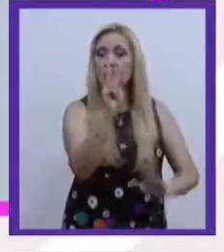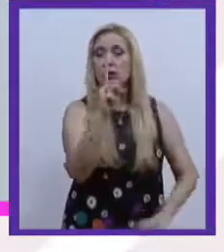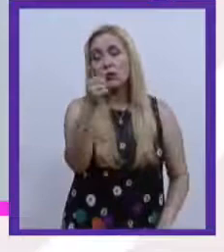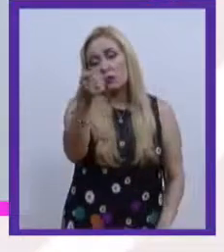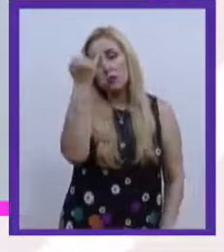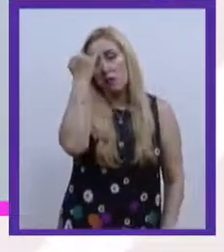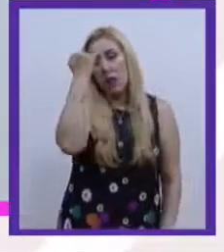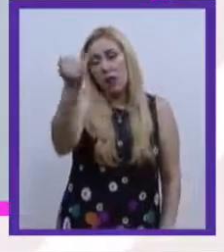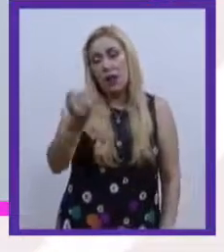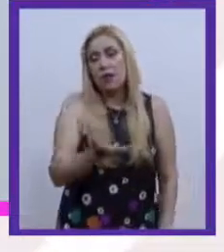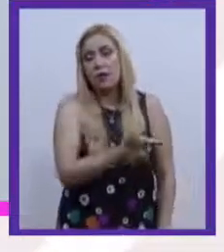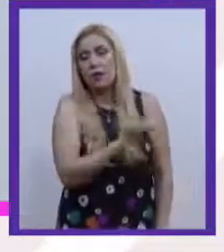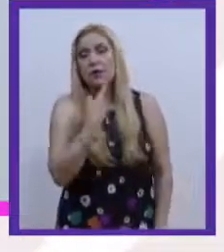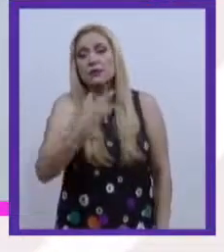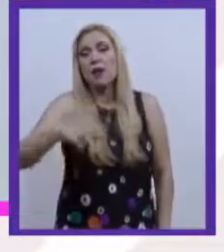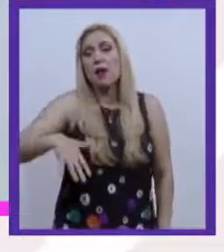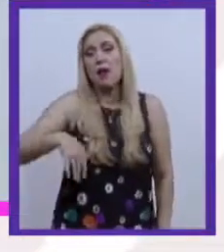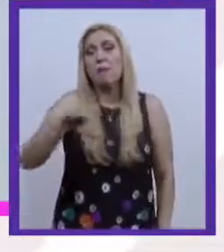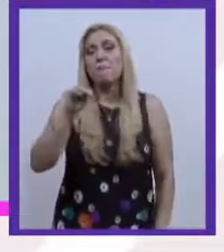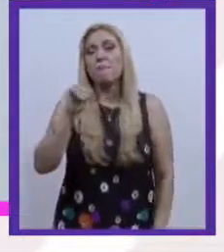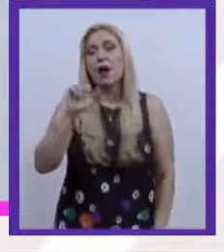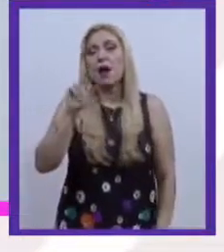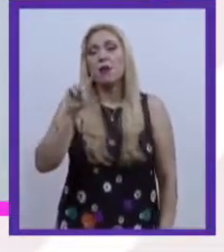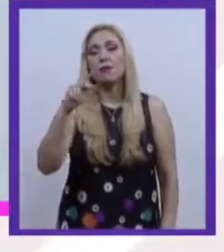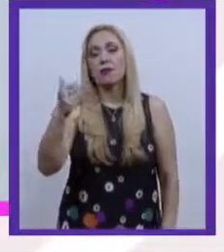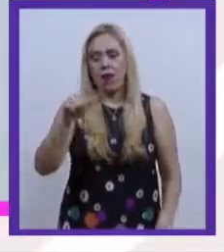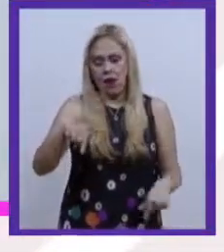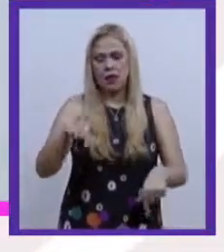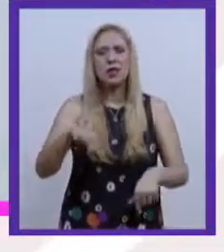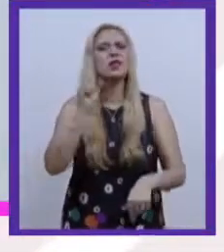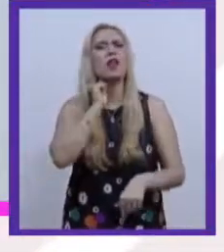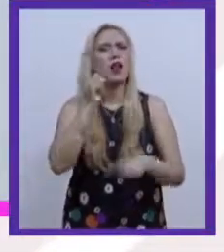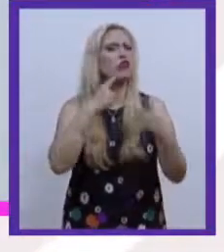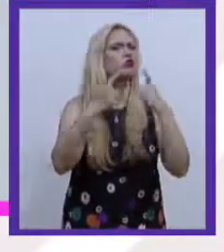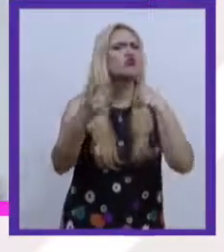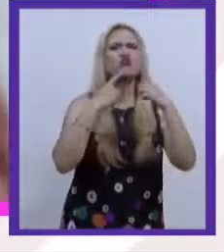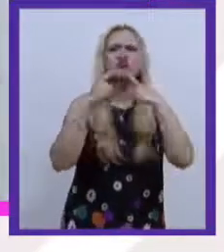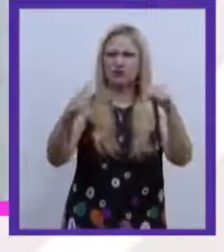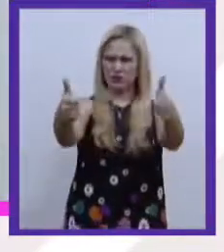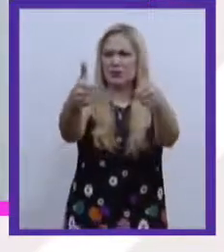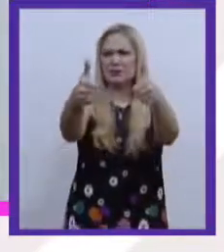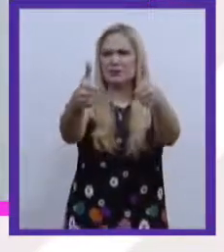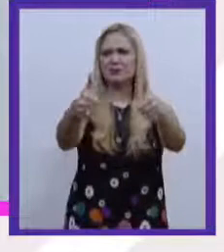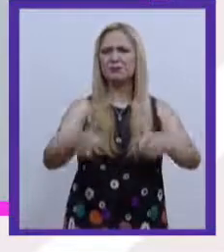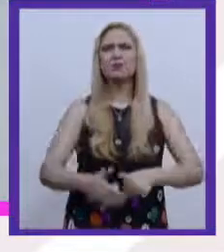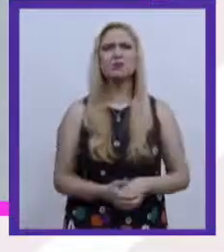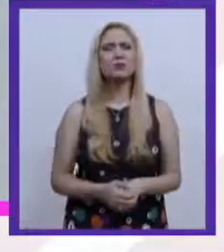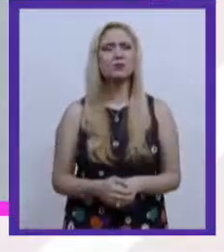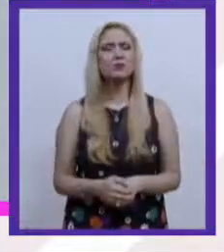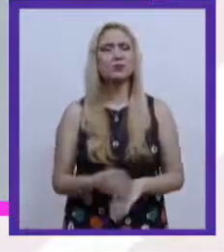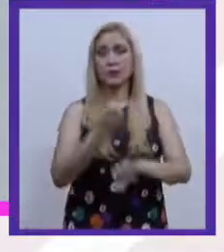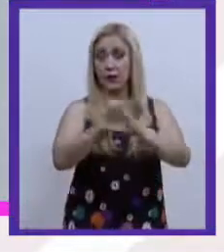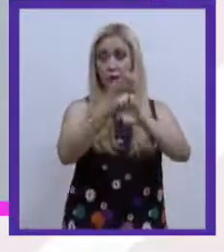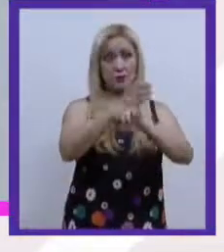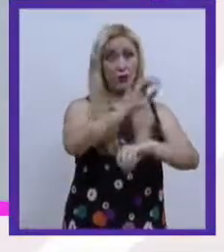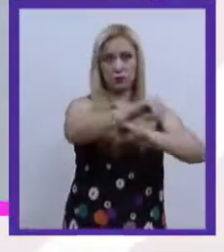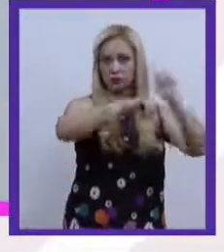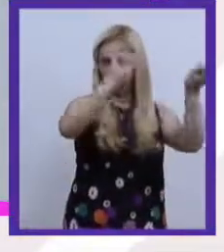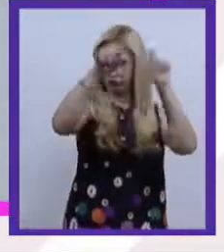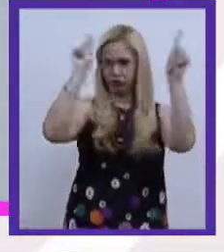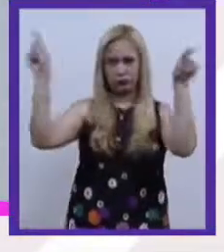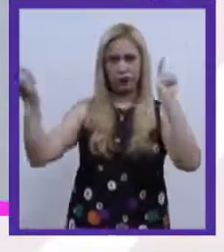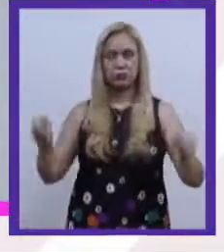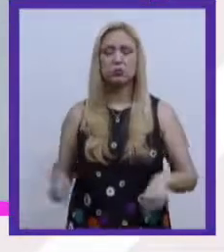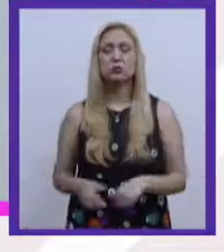imagínate que en el Senado lo discutamos y ya se vuelva una propuesta y que se vaya a todos los estados de la República. Va a ser